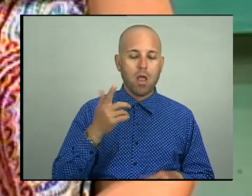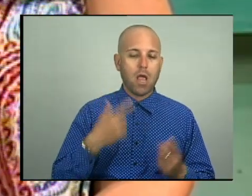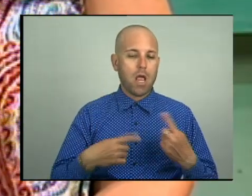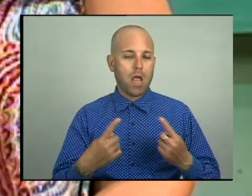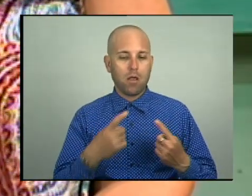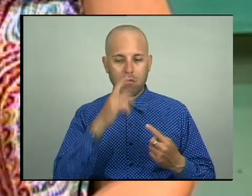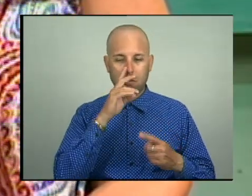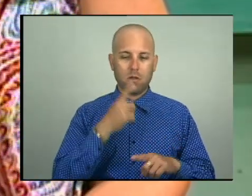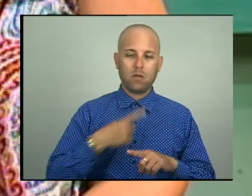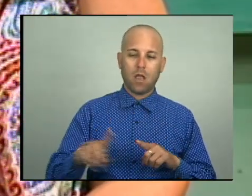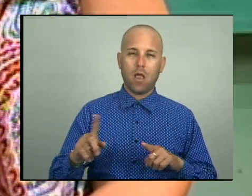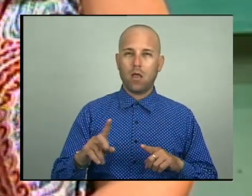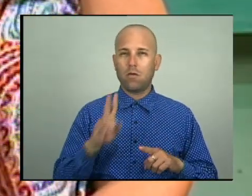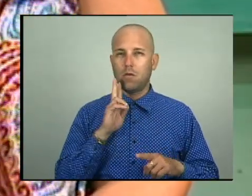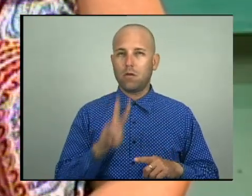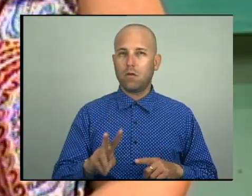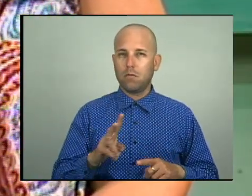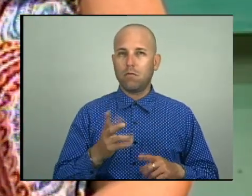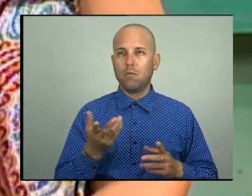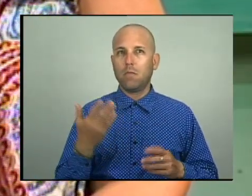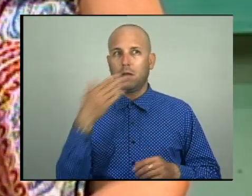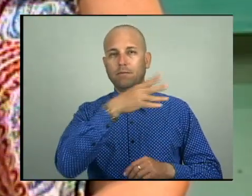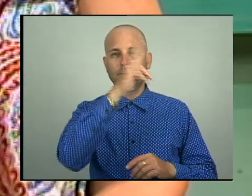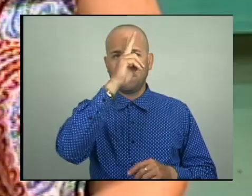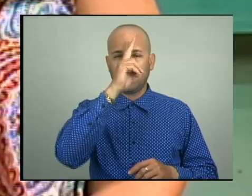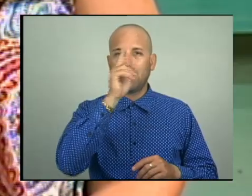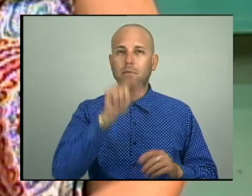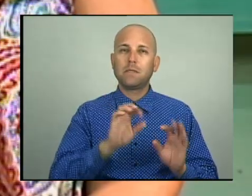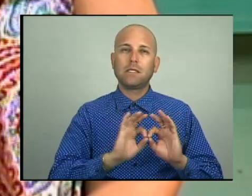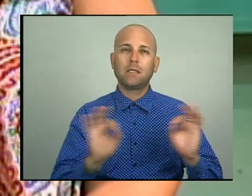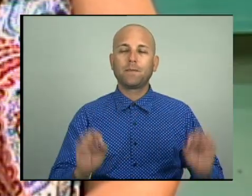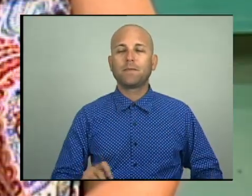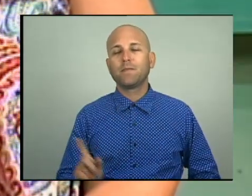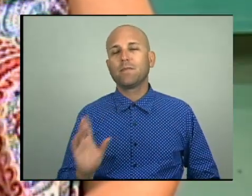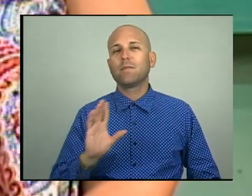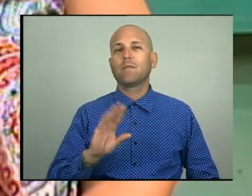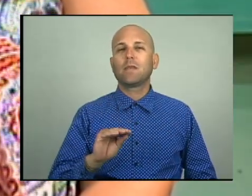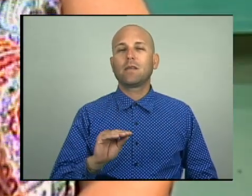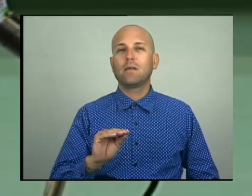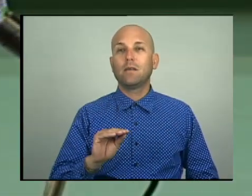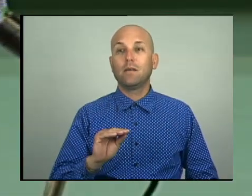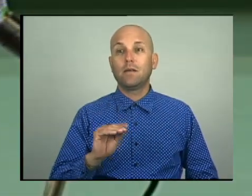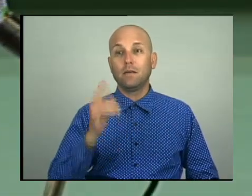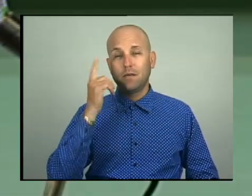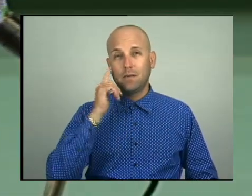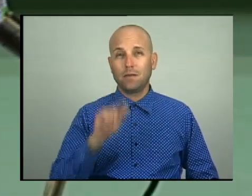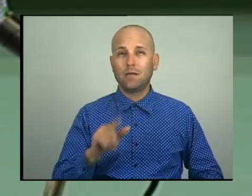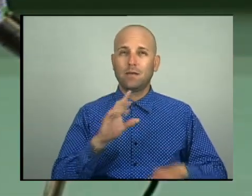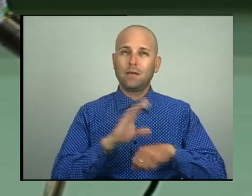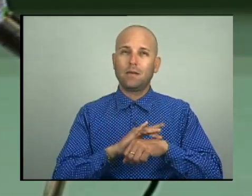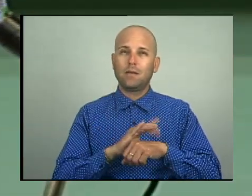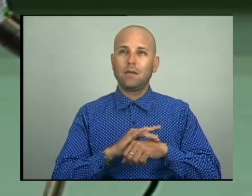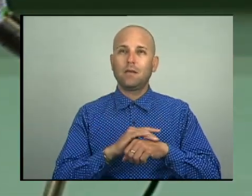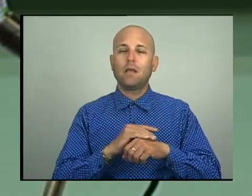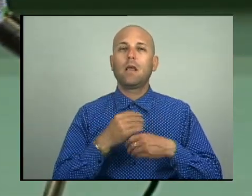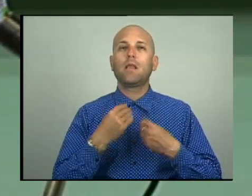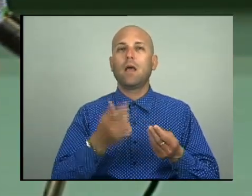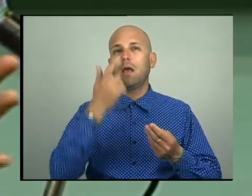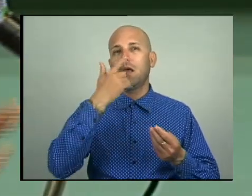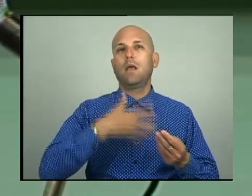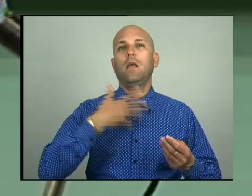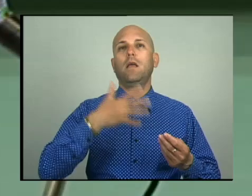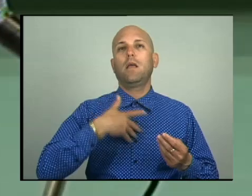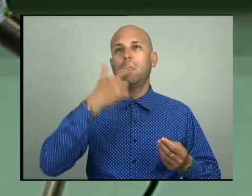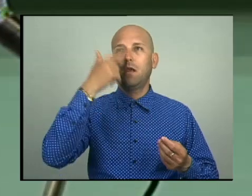en el niño e inmediatamente acudir a un especialista. A ver, por concepto, el falo es una cardiopatía cianótica, o sea que el